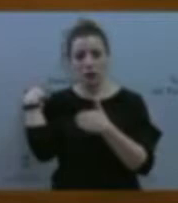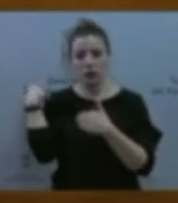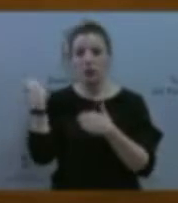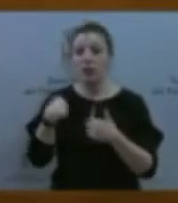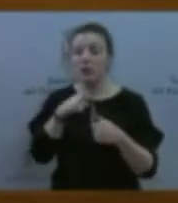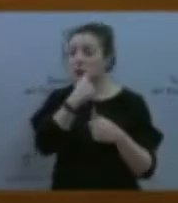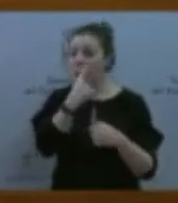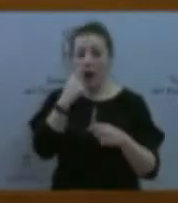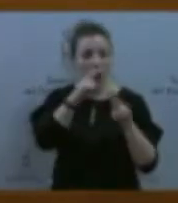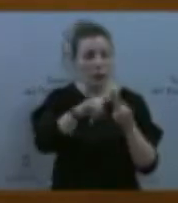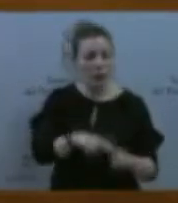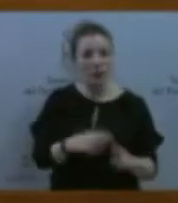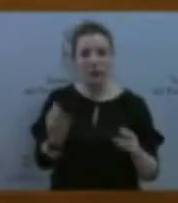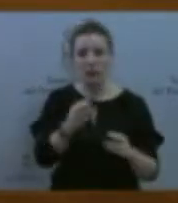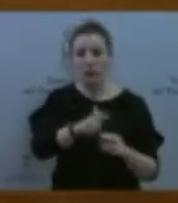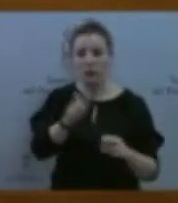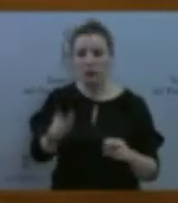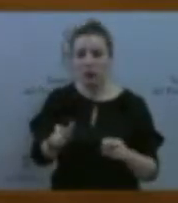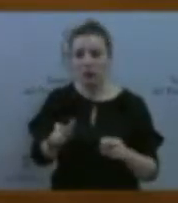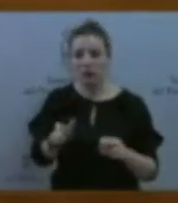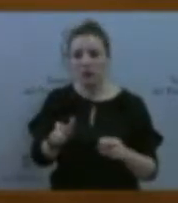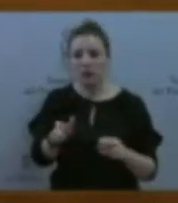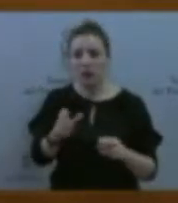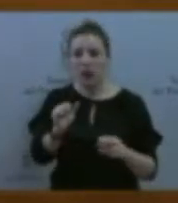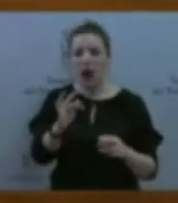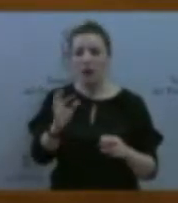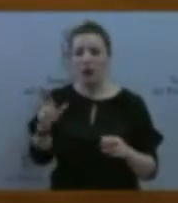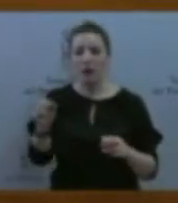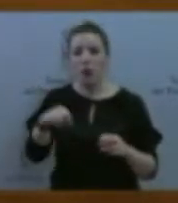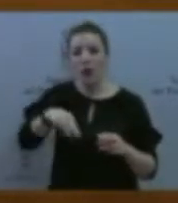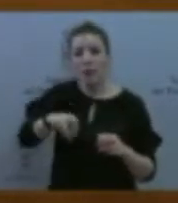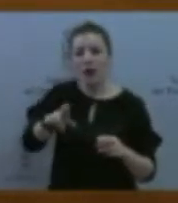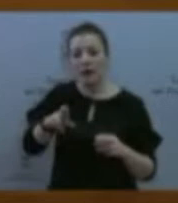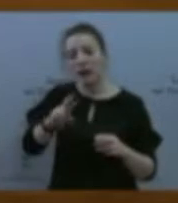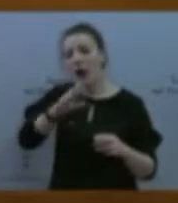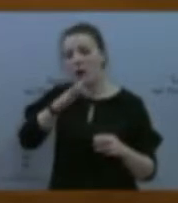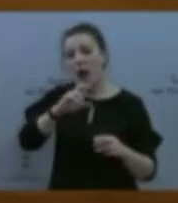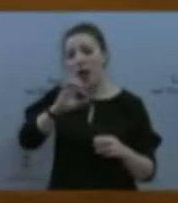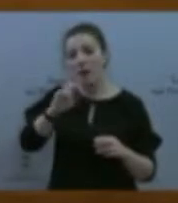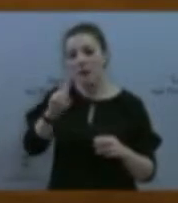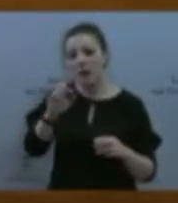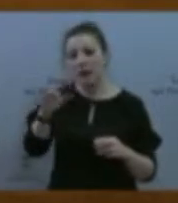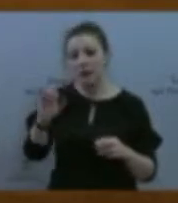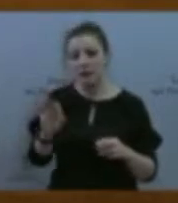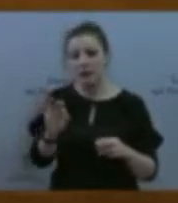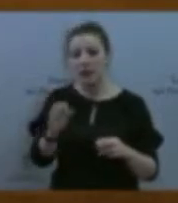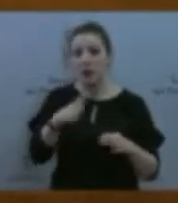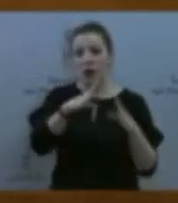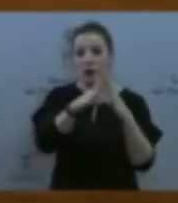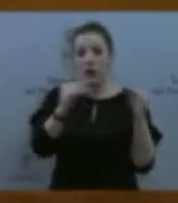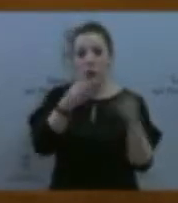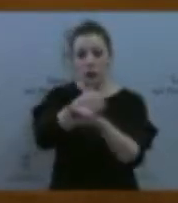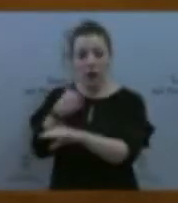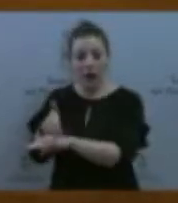firmas como Arthur Andersen o DMR, que ahora es Everis, visitaban las facultades, especialmente de matemáticas y de física, porque en aquel